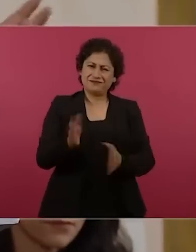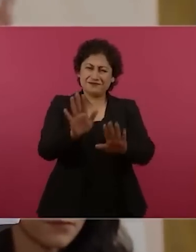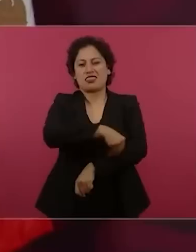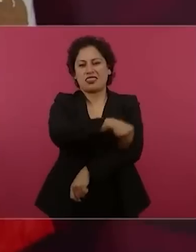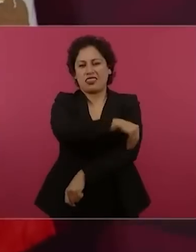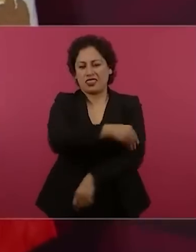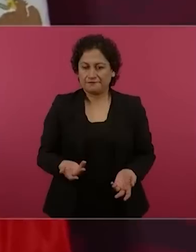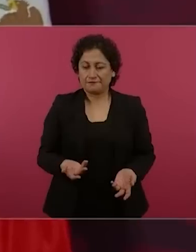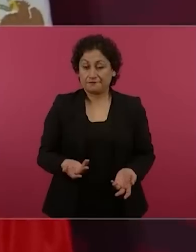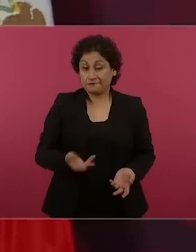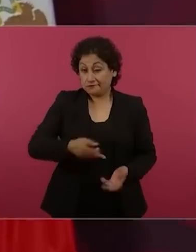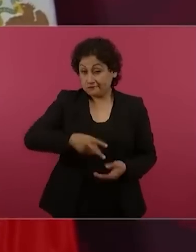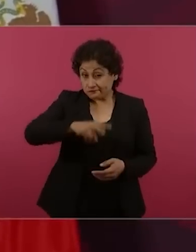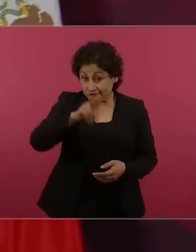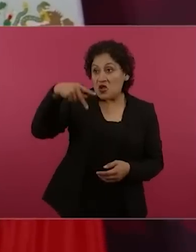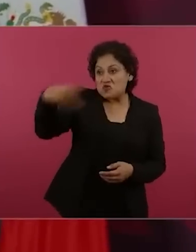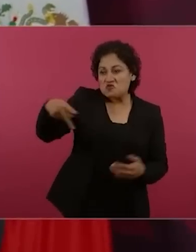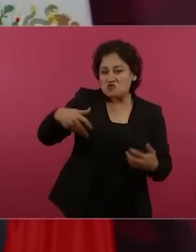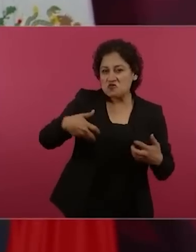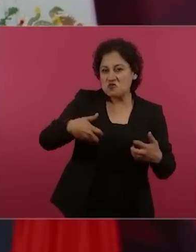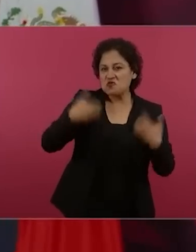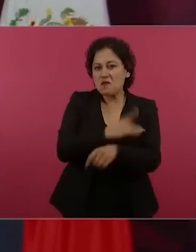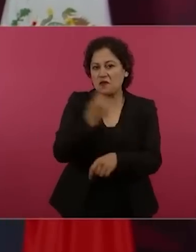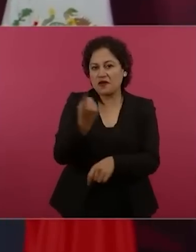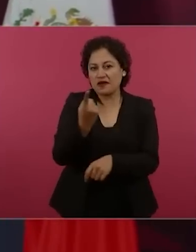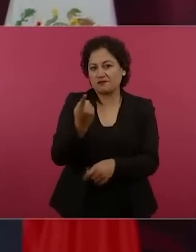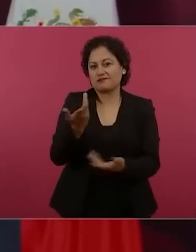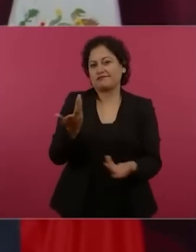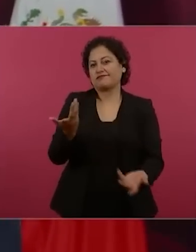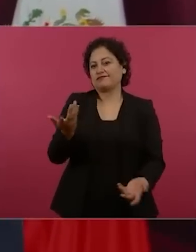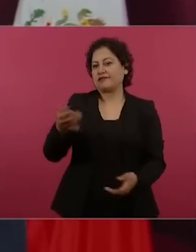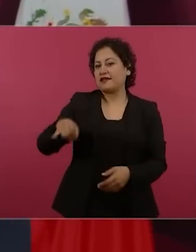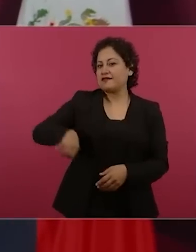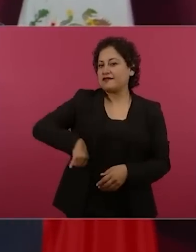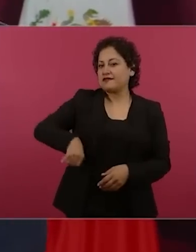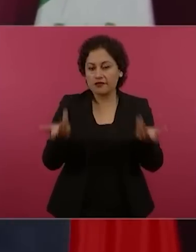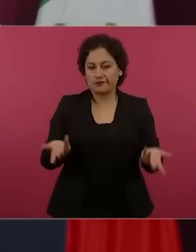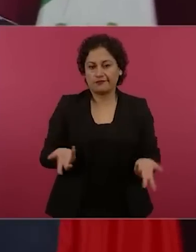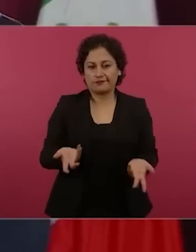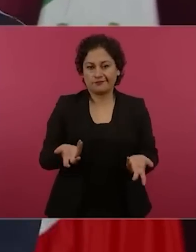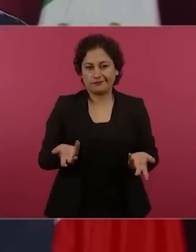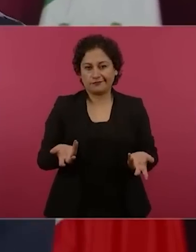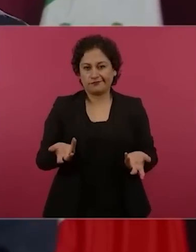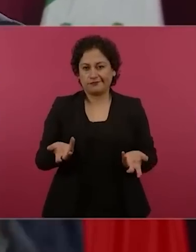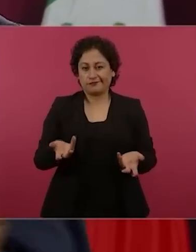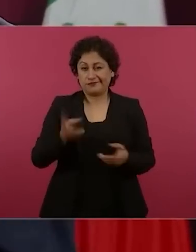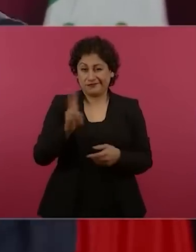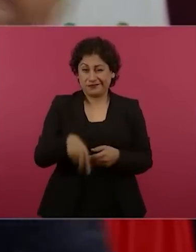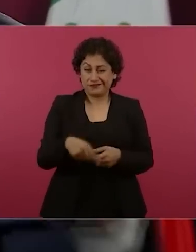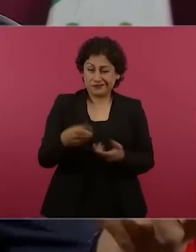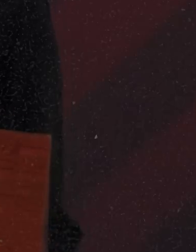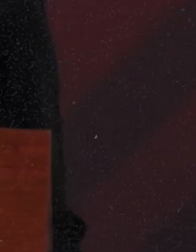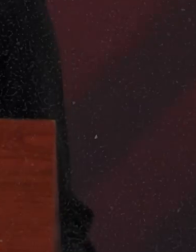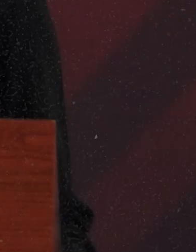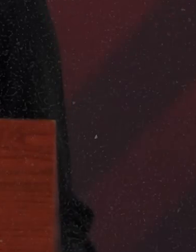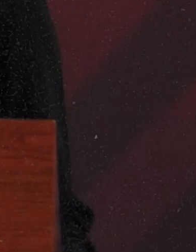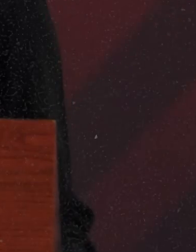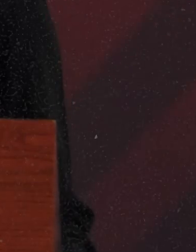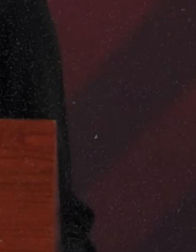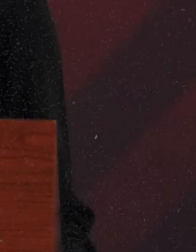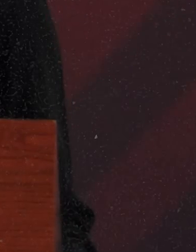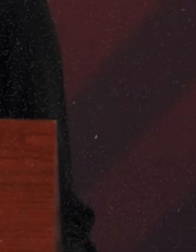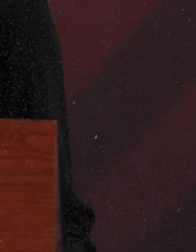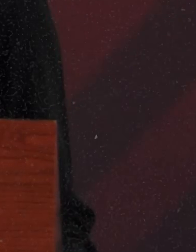nada de eso. Es el interés económico y el hambre del dinero, que es enfermizo ya eso. Por su